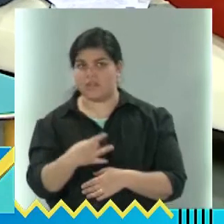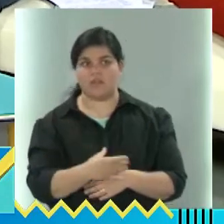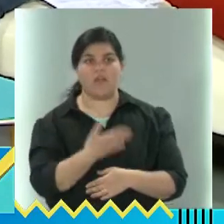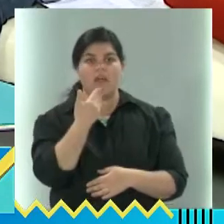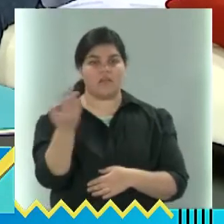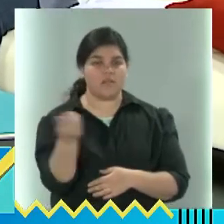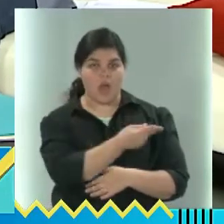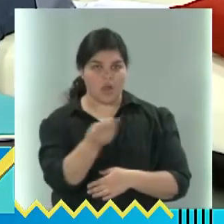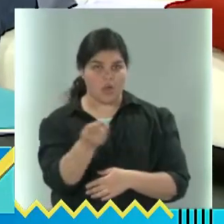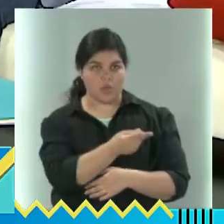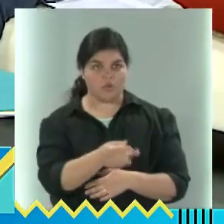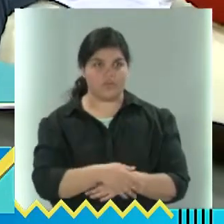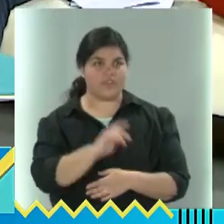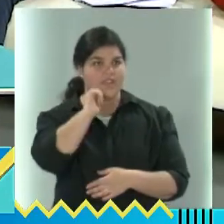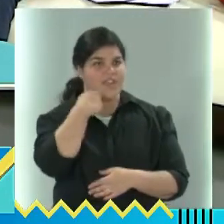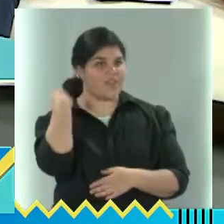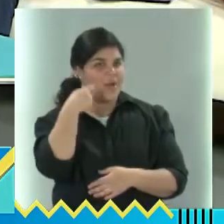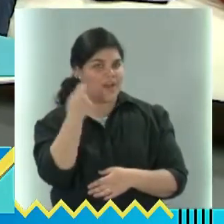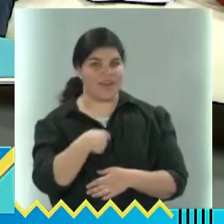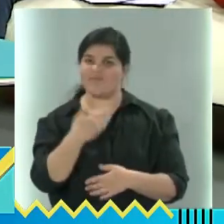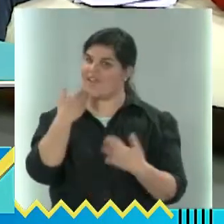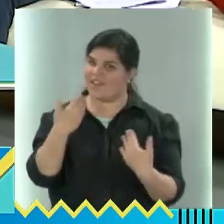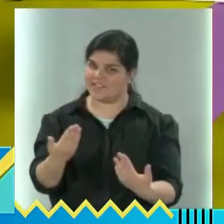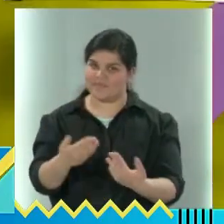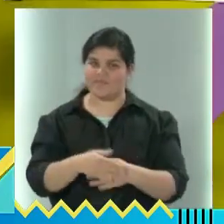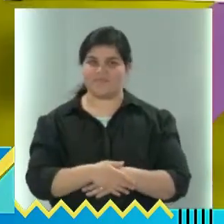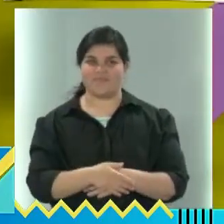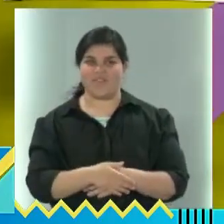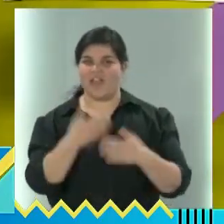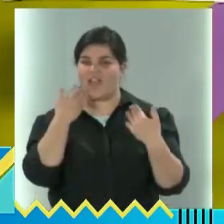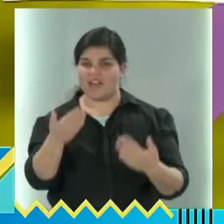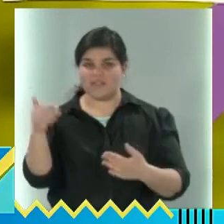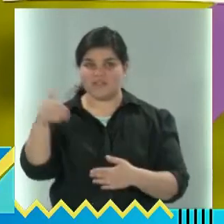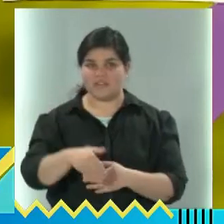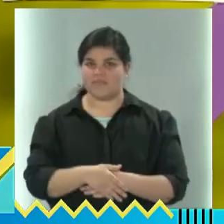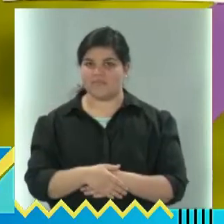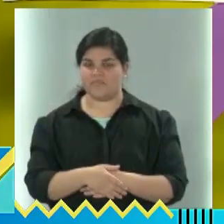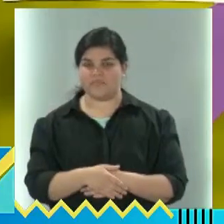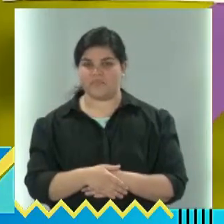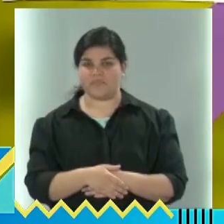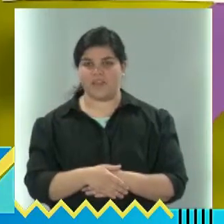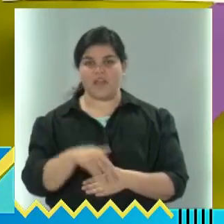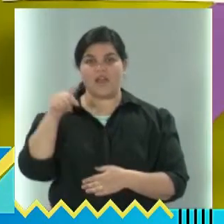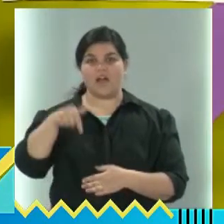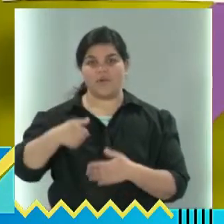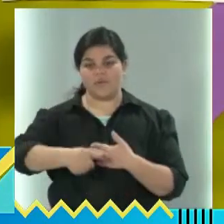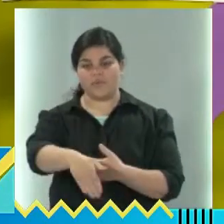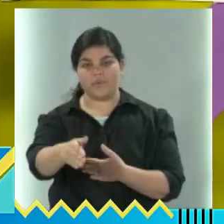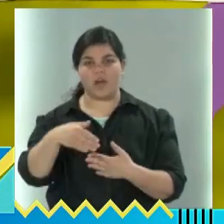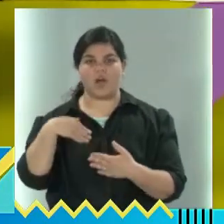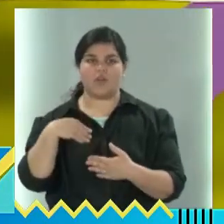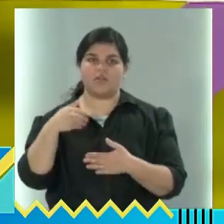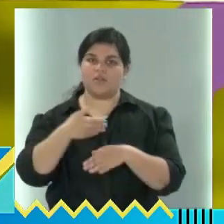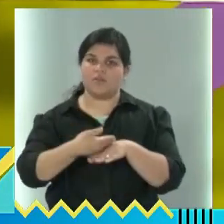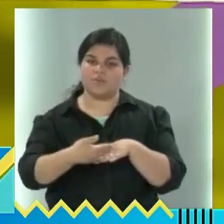muchas gracias, Samuel, por haber estado presente. Muy lindo el canal. Bueno, muchas gracias. Muchas gracias por haber estado presente. Vamos a continuar, por supuesto,